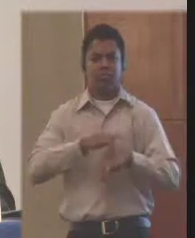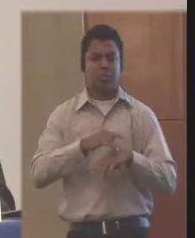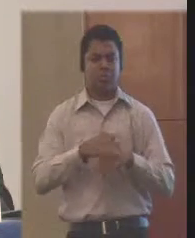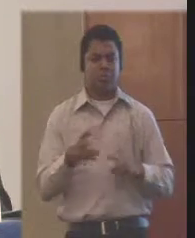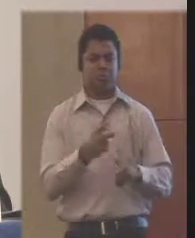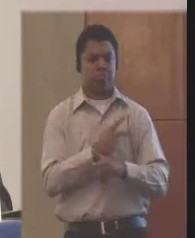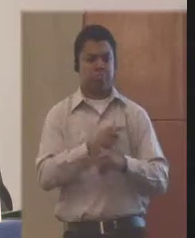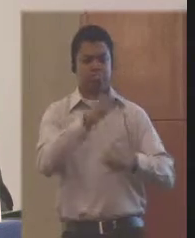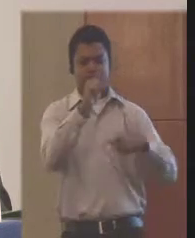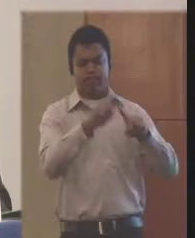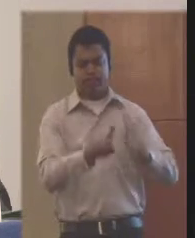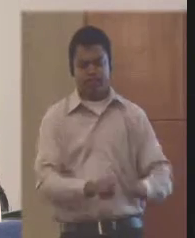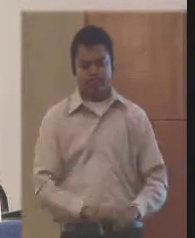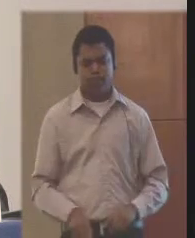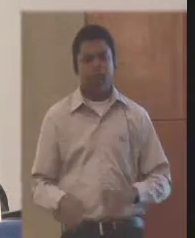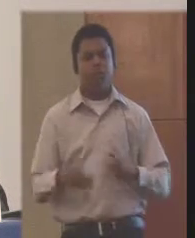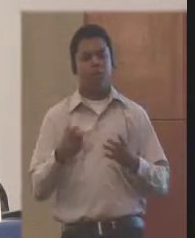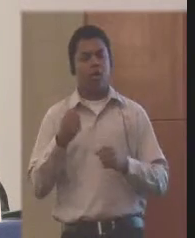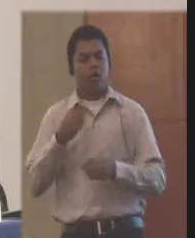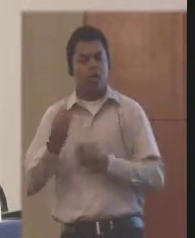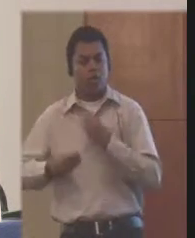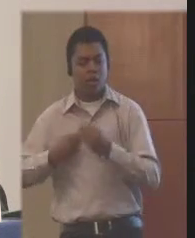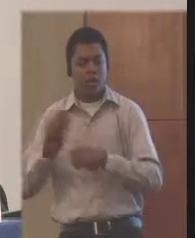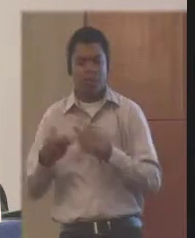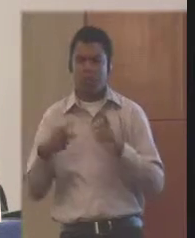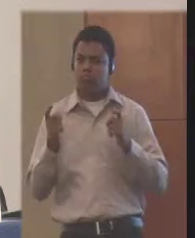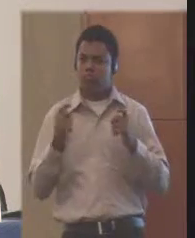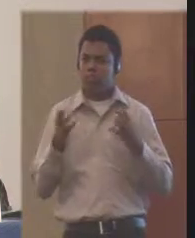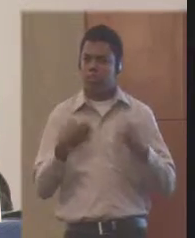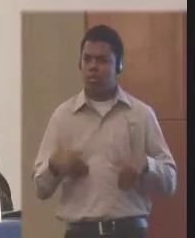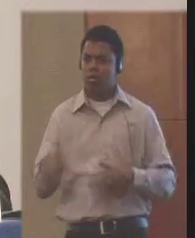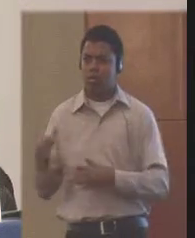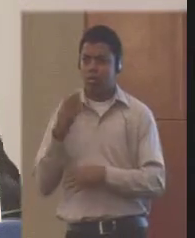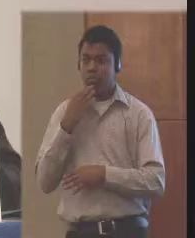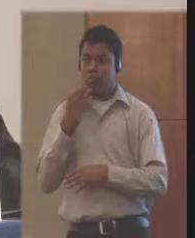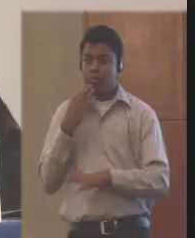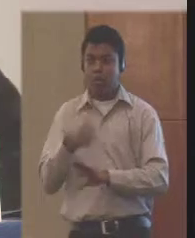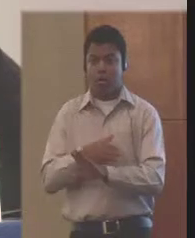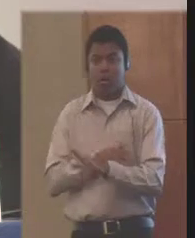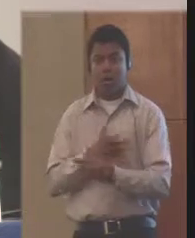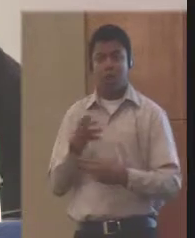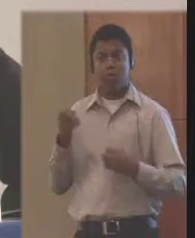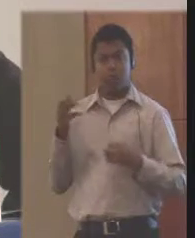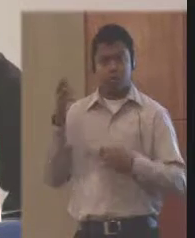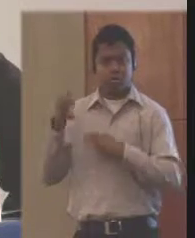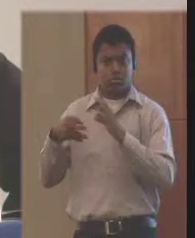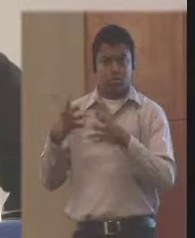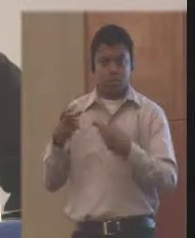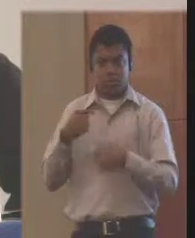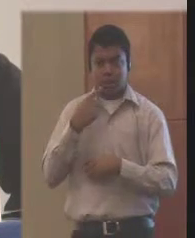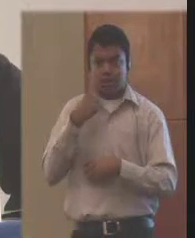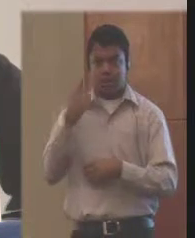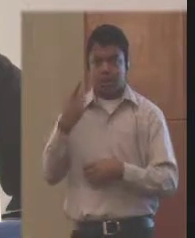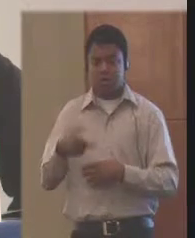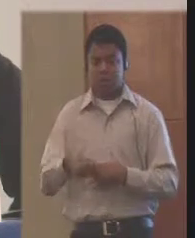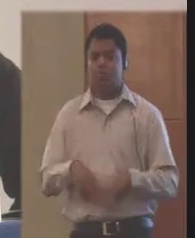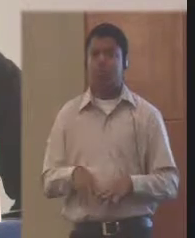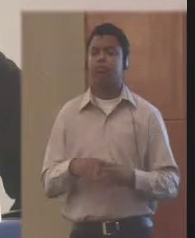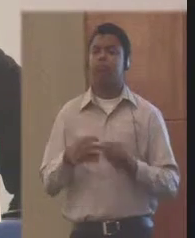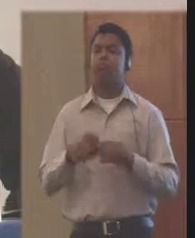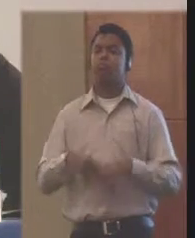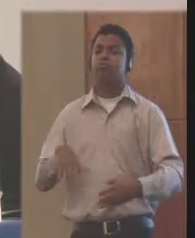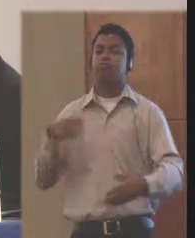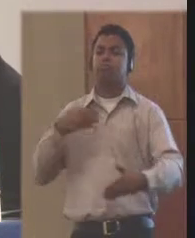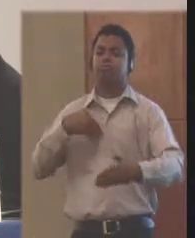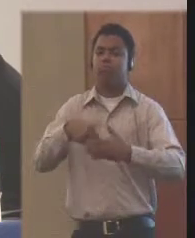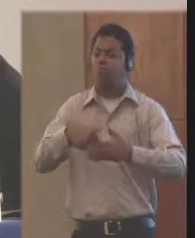factores interesantes de su aporte hablaba ese de transfronterizo. Creo que en